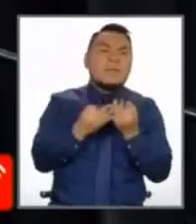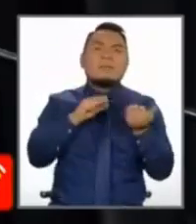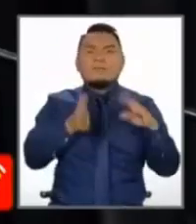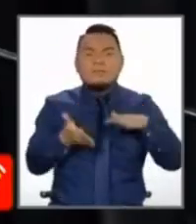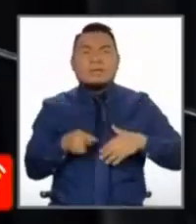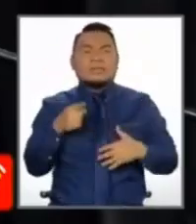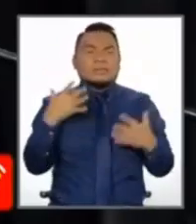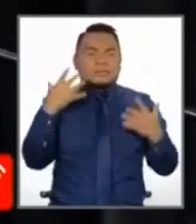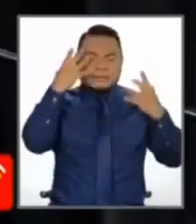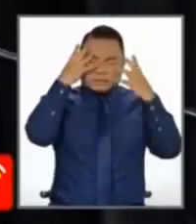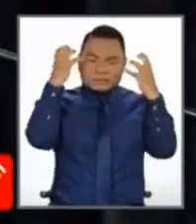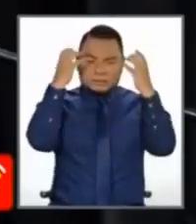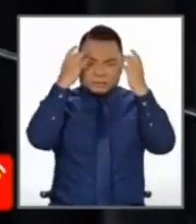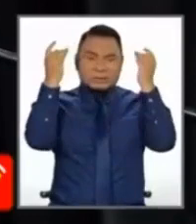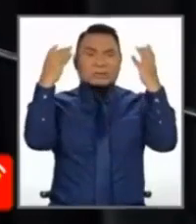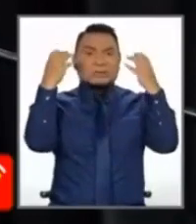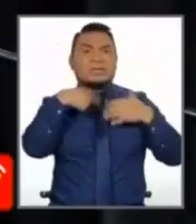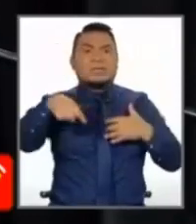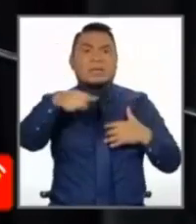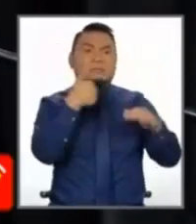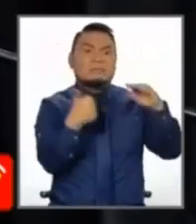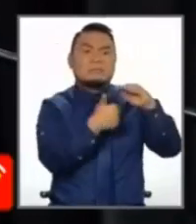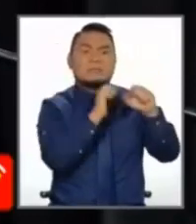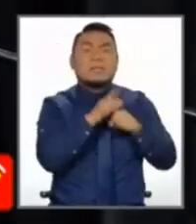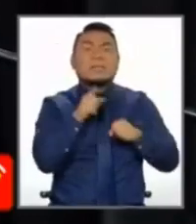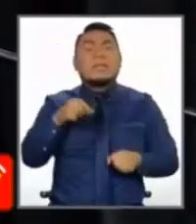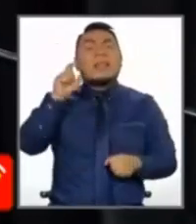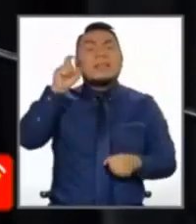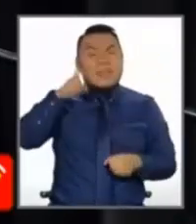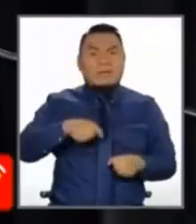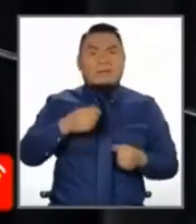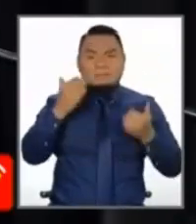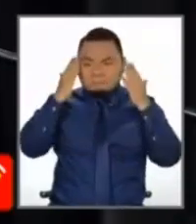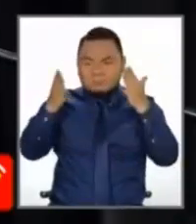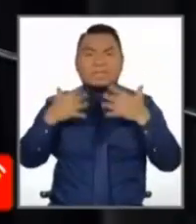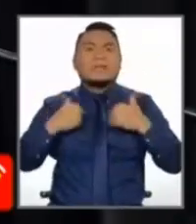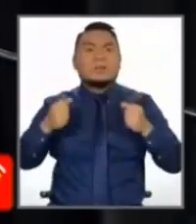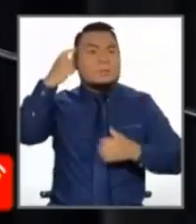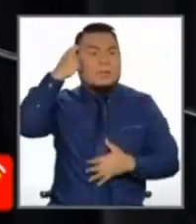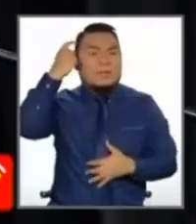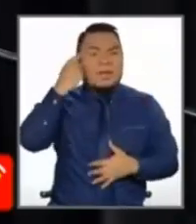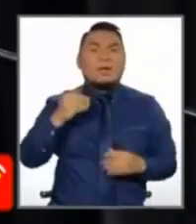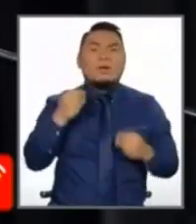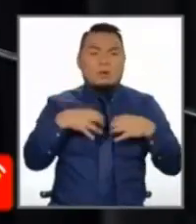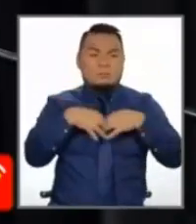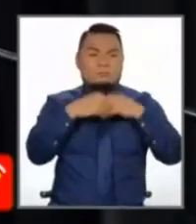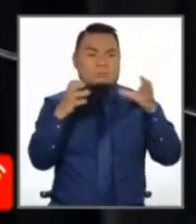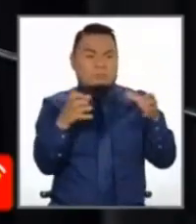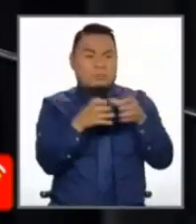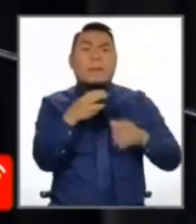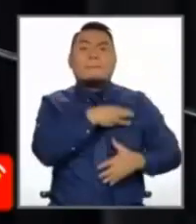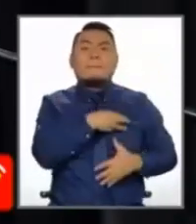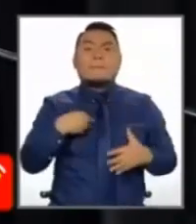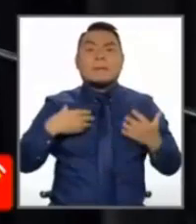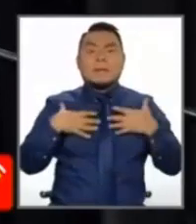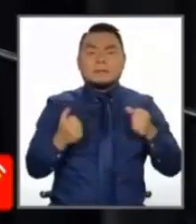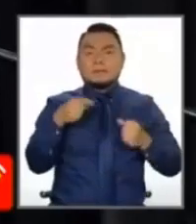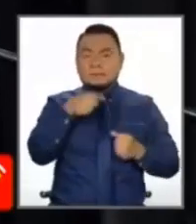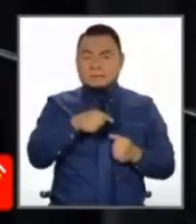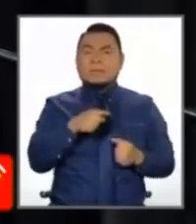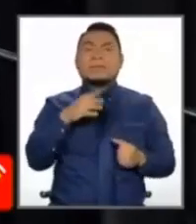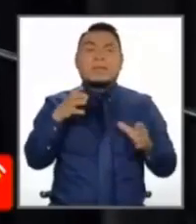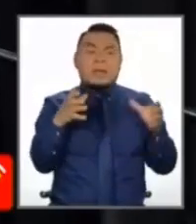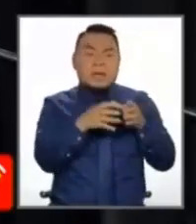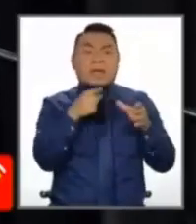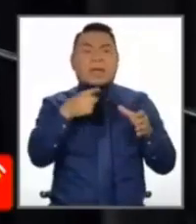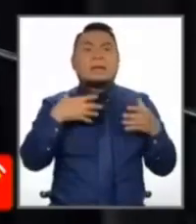genera la pandemia nos obliga a tener una estrategia de salud mental. Y hay que fortalecer desde el Ministerio de Salud los establecimientos de